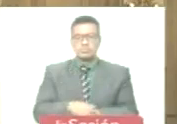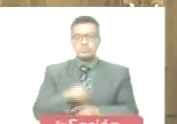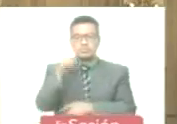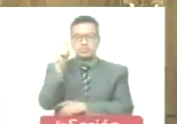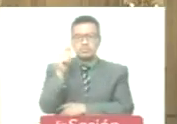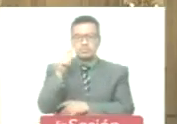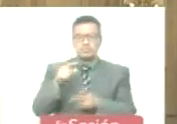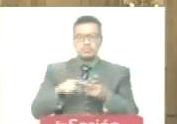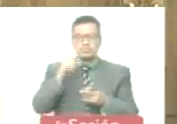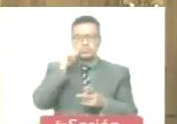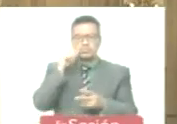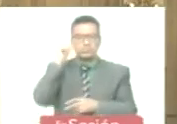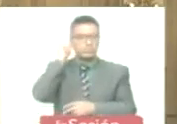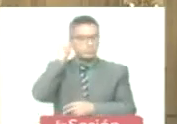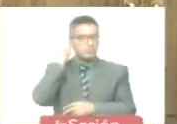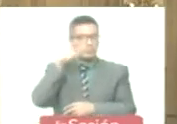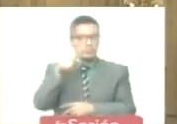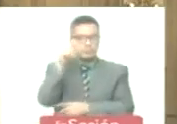diputados y diputadas,